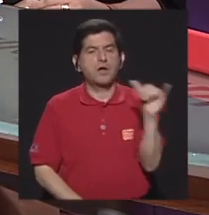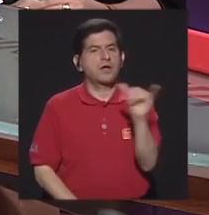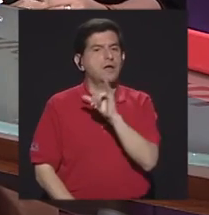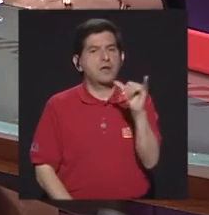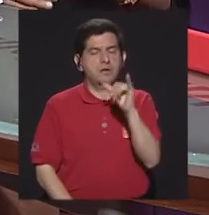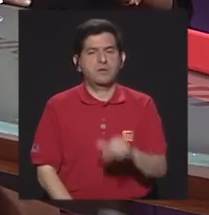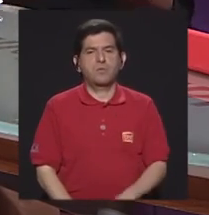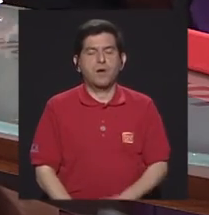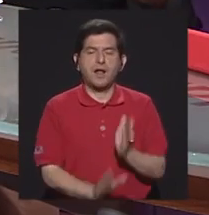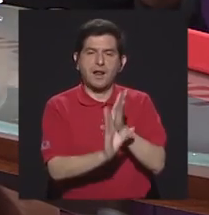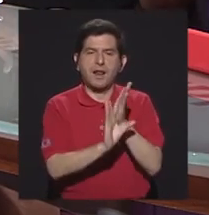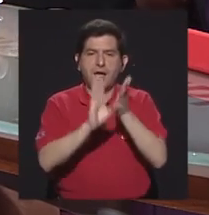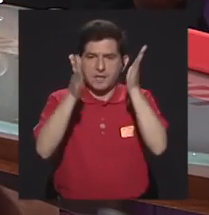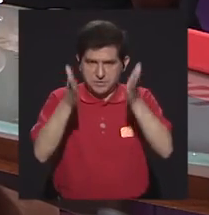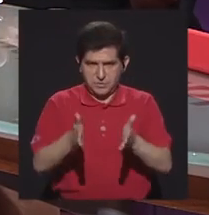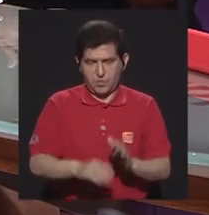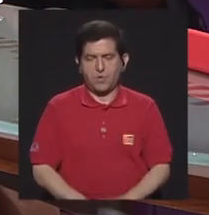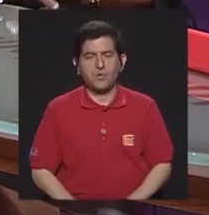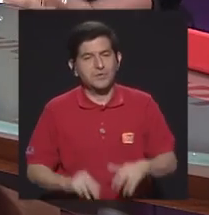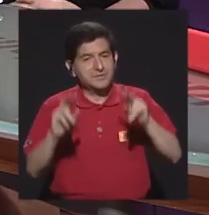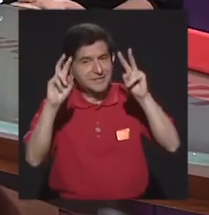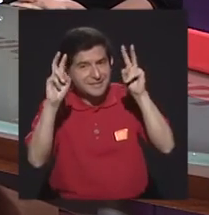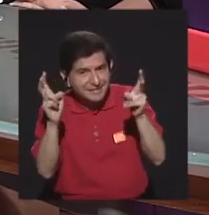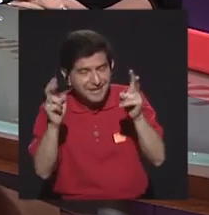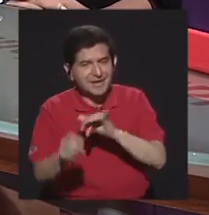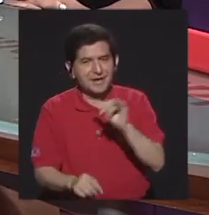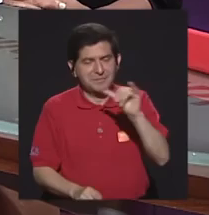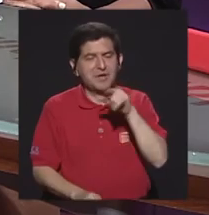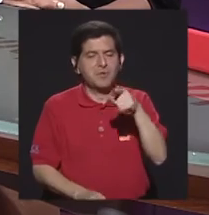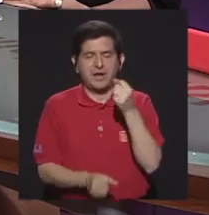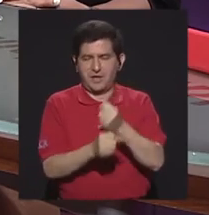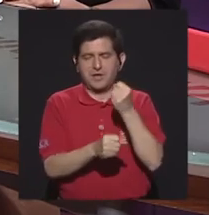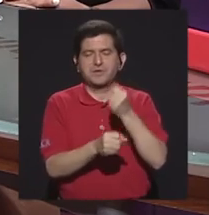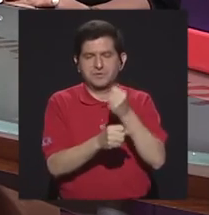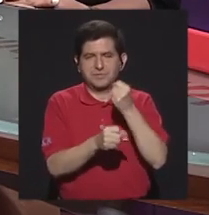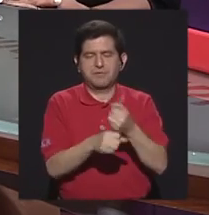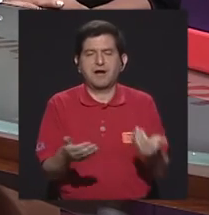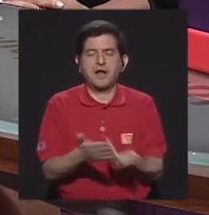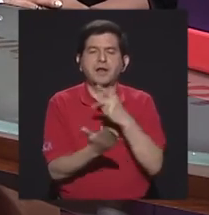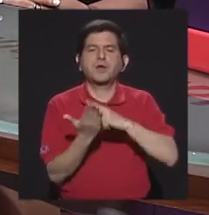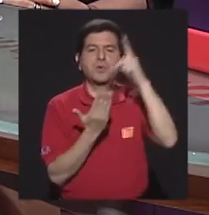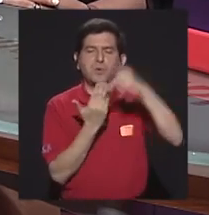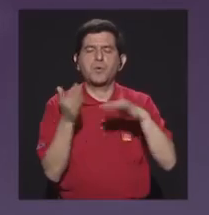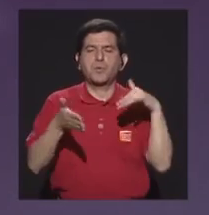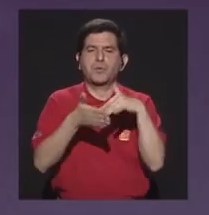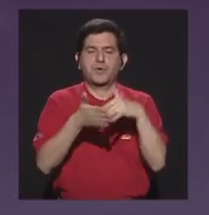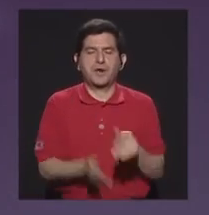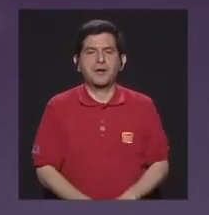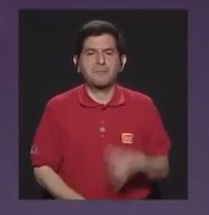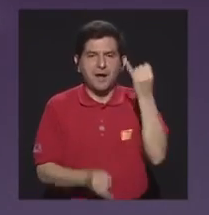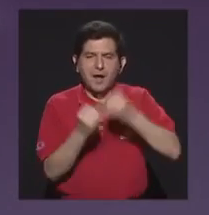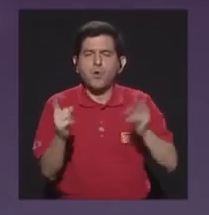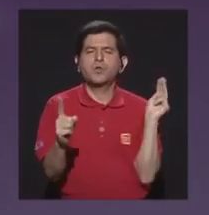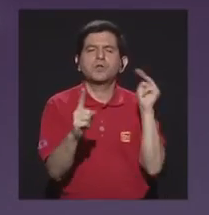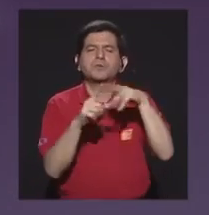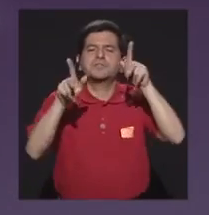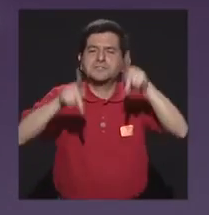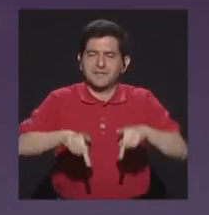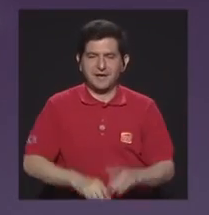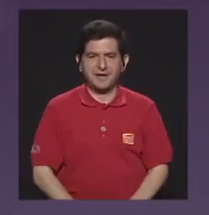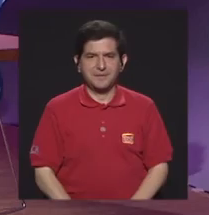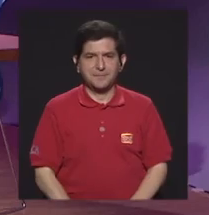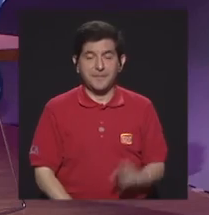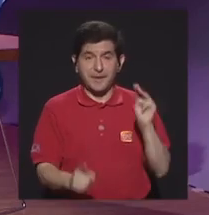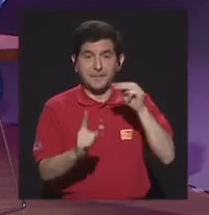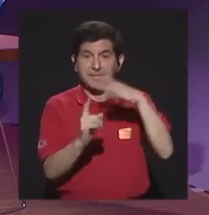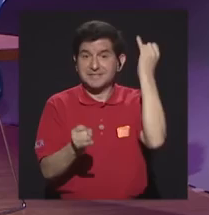también a los psicólogos, que va a ser un tema que también van a trabajar en su nuevo programa de estudios. Un último mensaje para nuestro público. Un